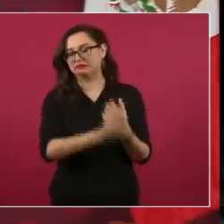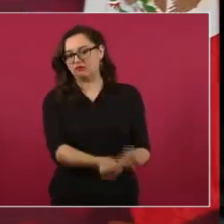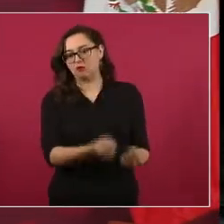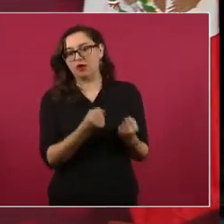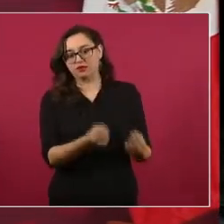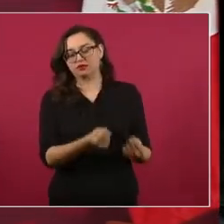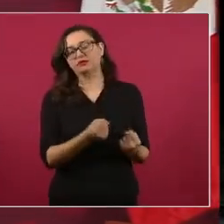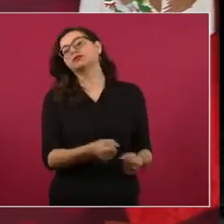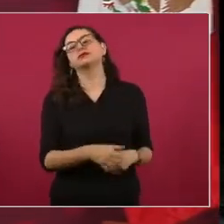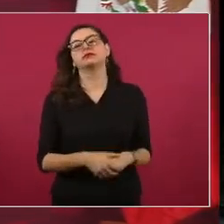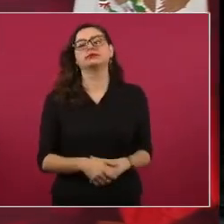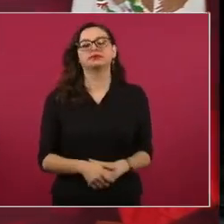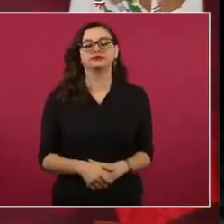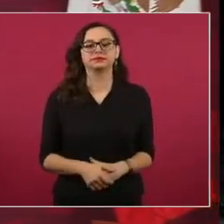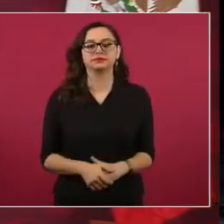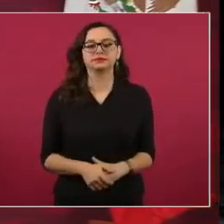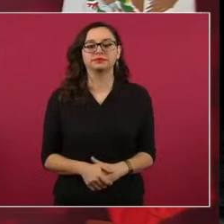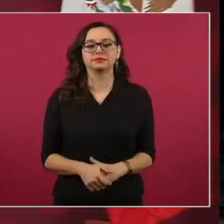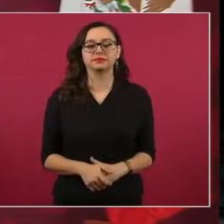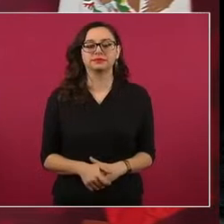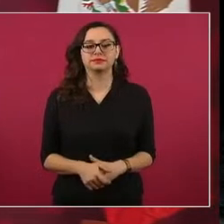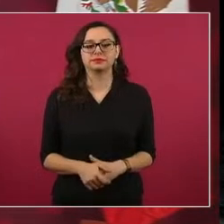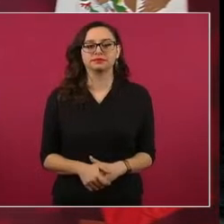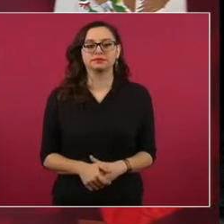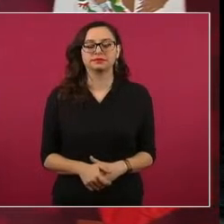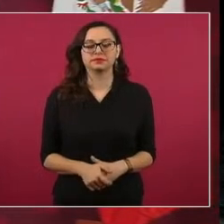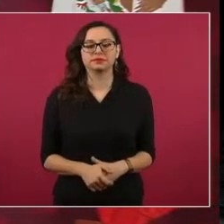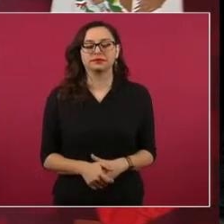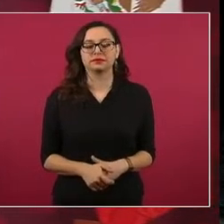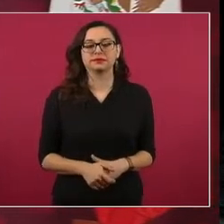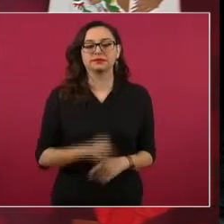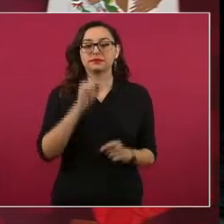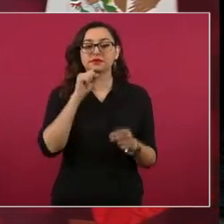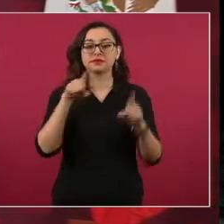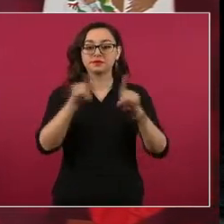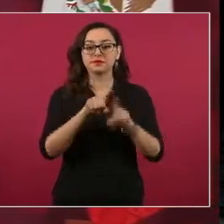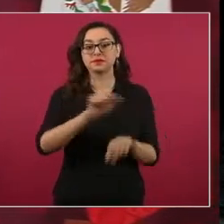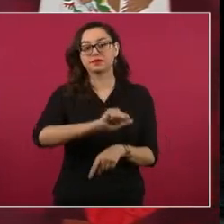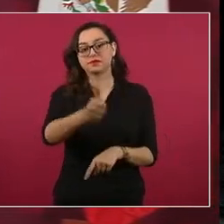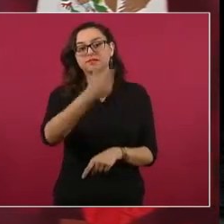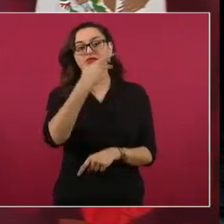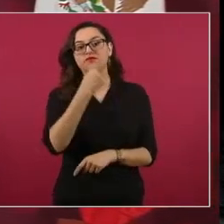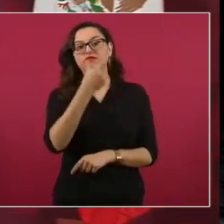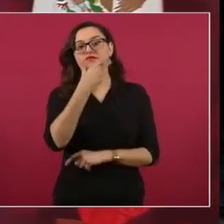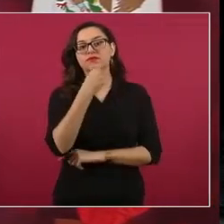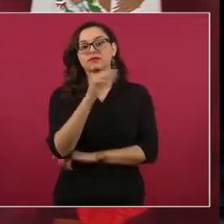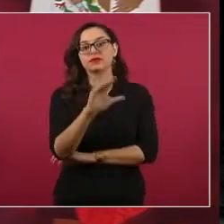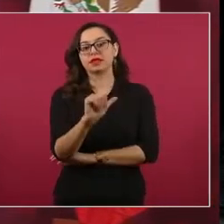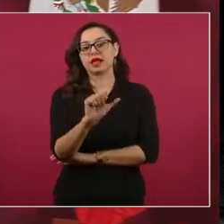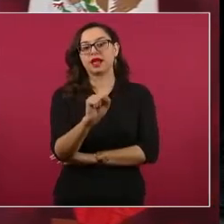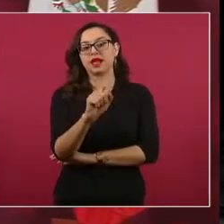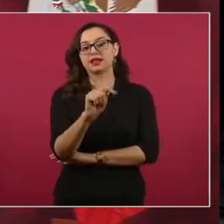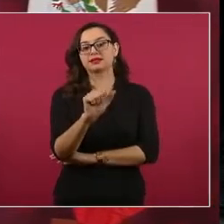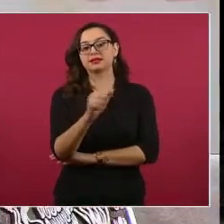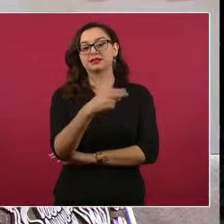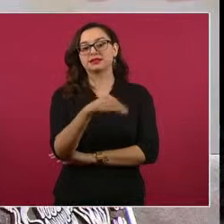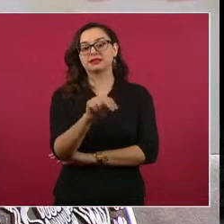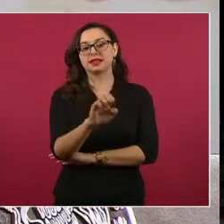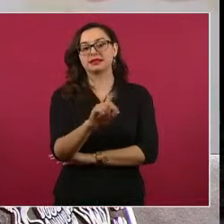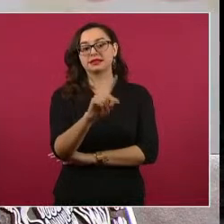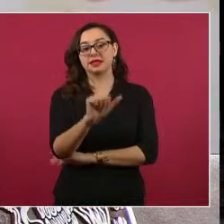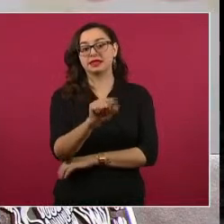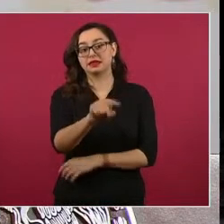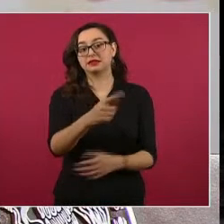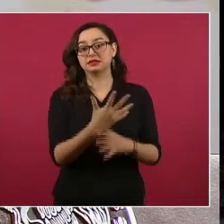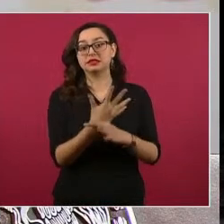pero el otro castañeda dijo que había que pararme